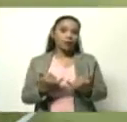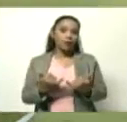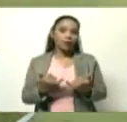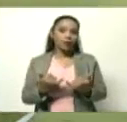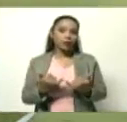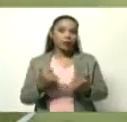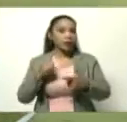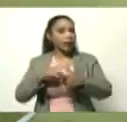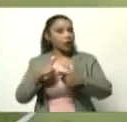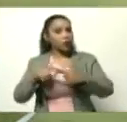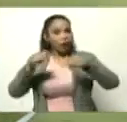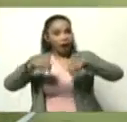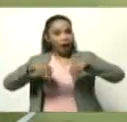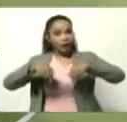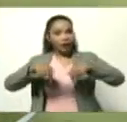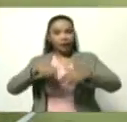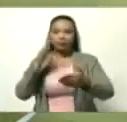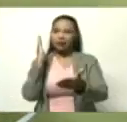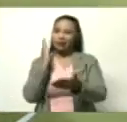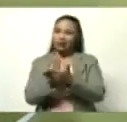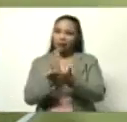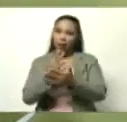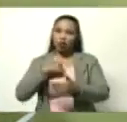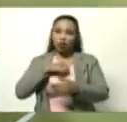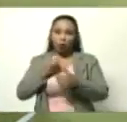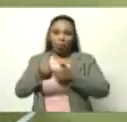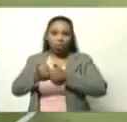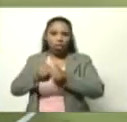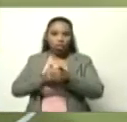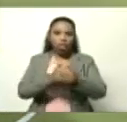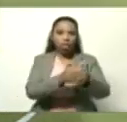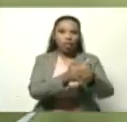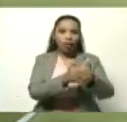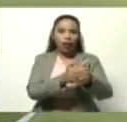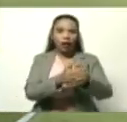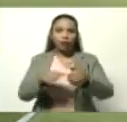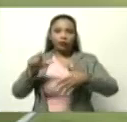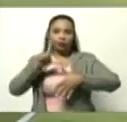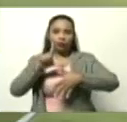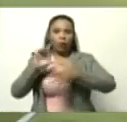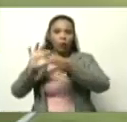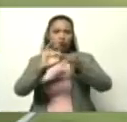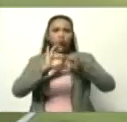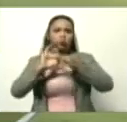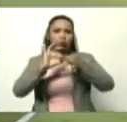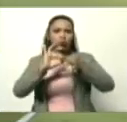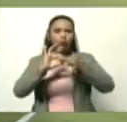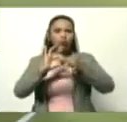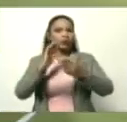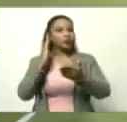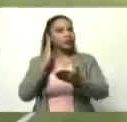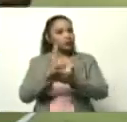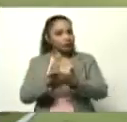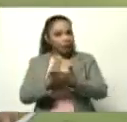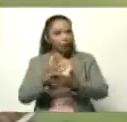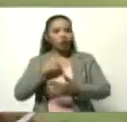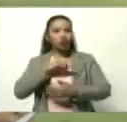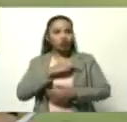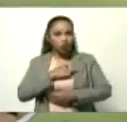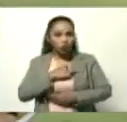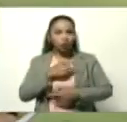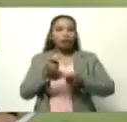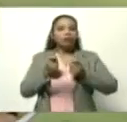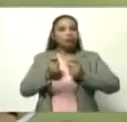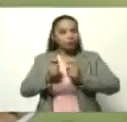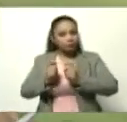entonces acá siempre hemos perseguido los latinoamericanos en la unidad siempre hemos procurado